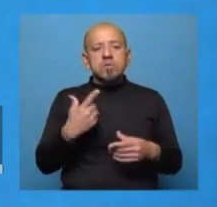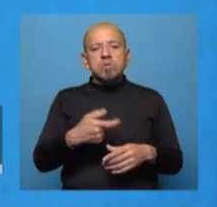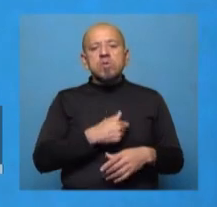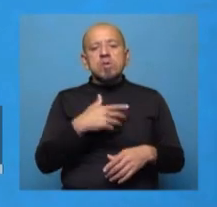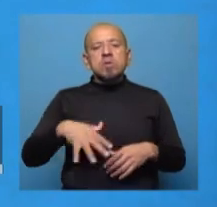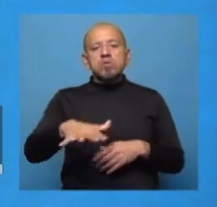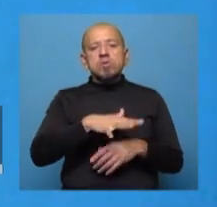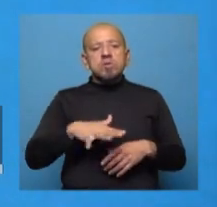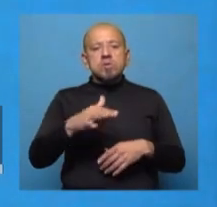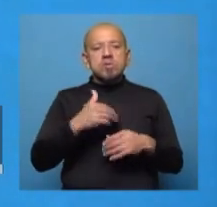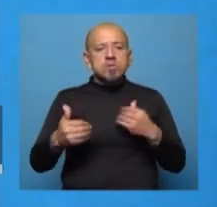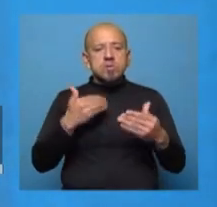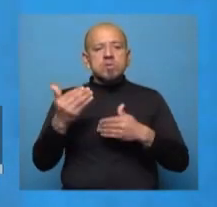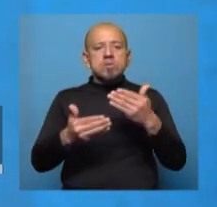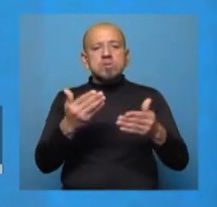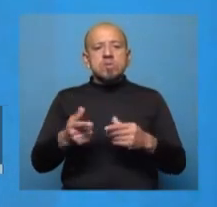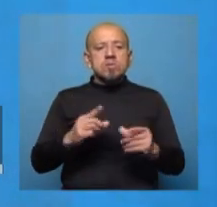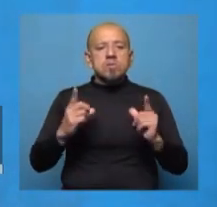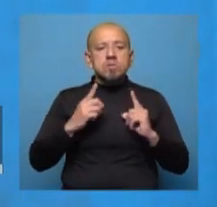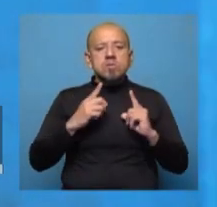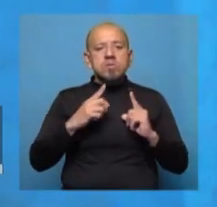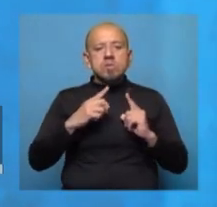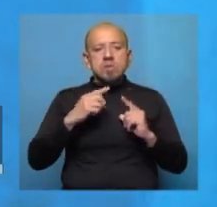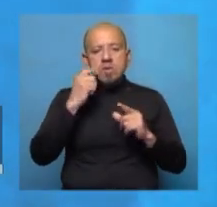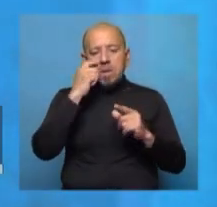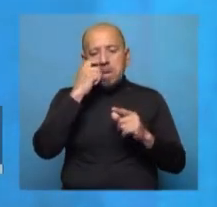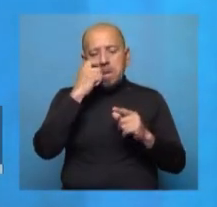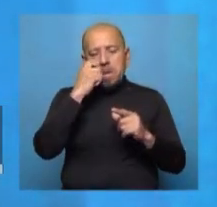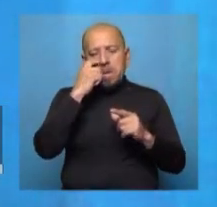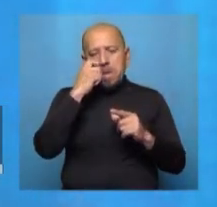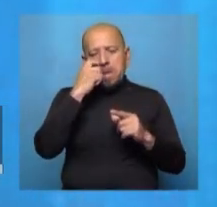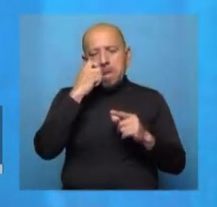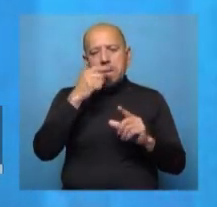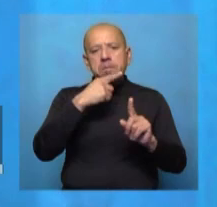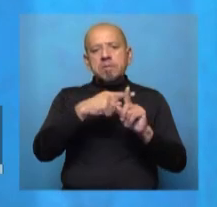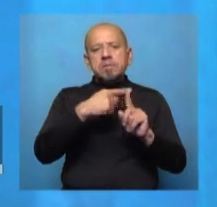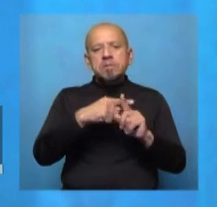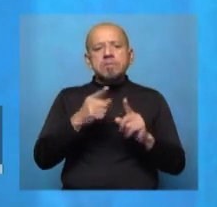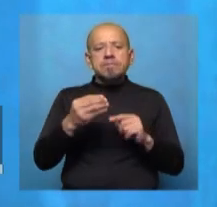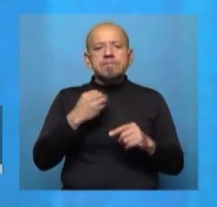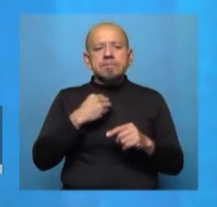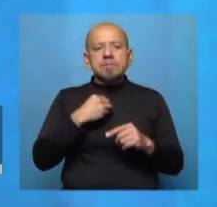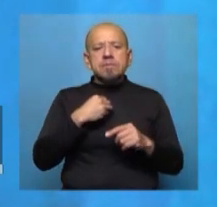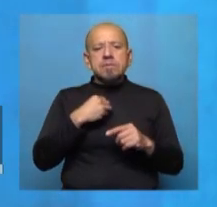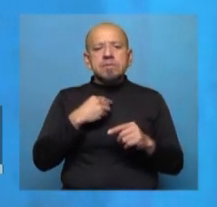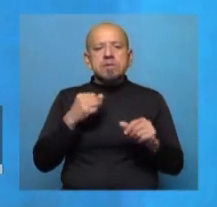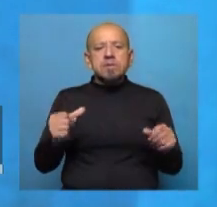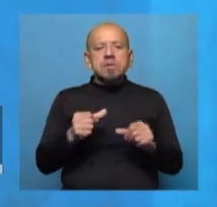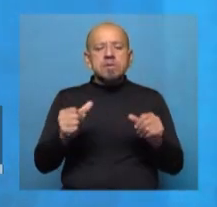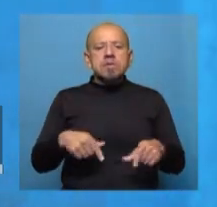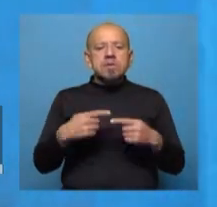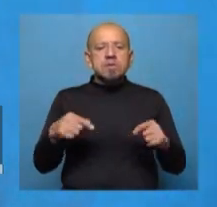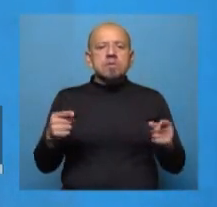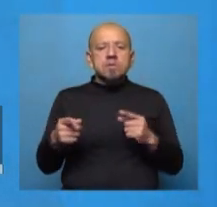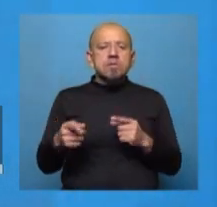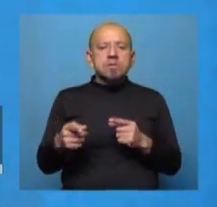pujante con un sentido de Esperanza con un sentido positivo de confianza en las realizaciones